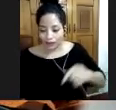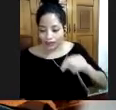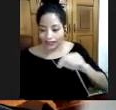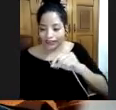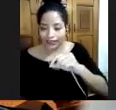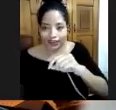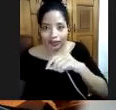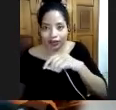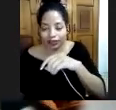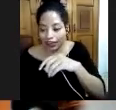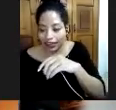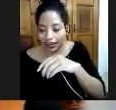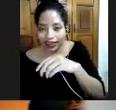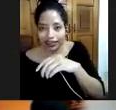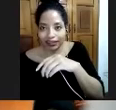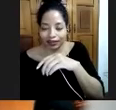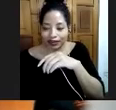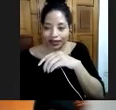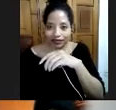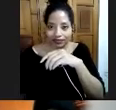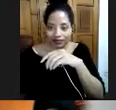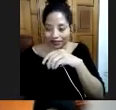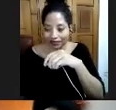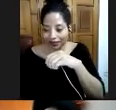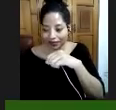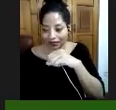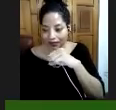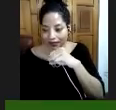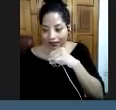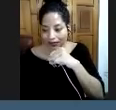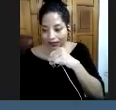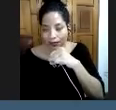Muchas gracias, Santos. Liliana, ¿está por ahí?